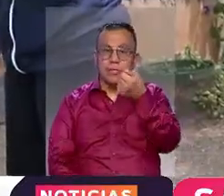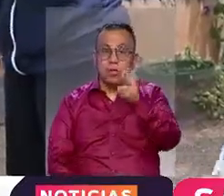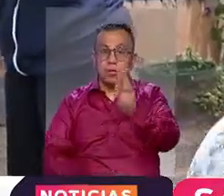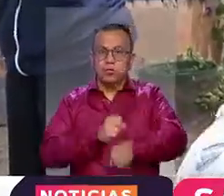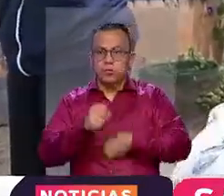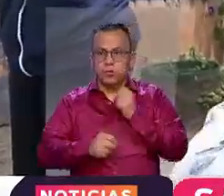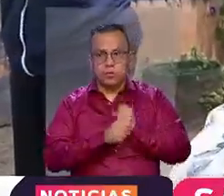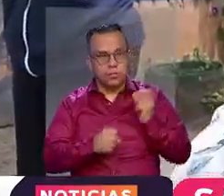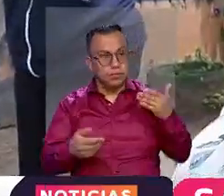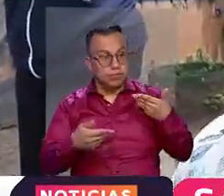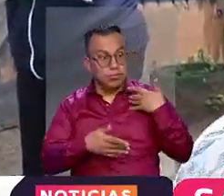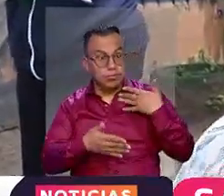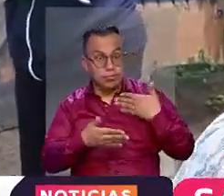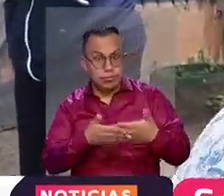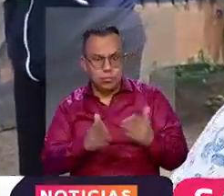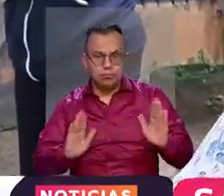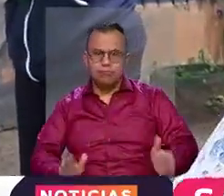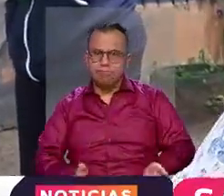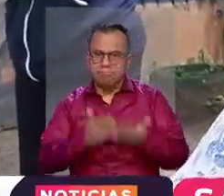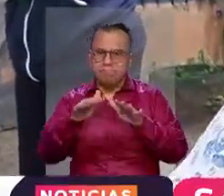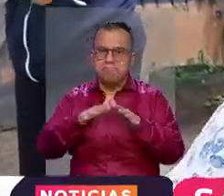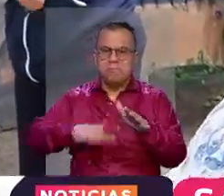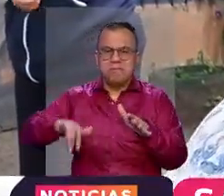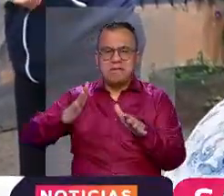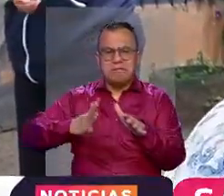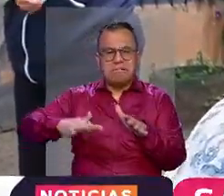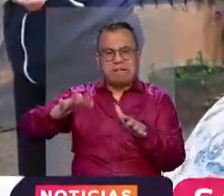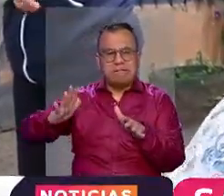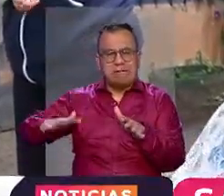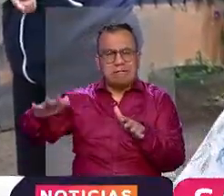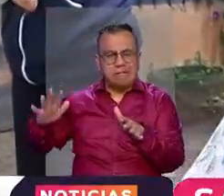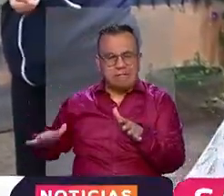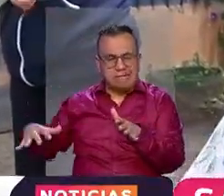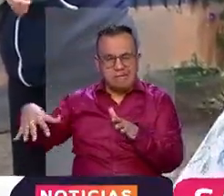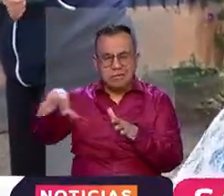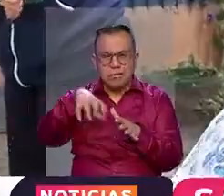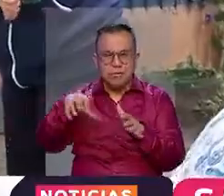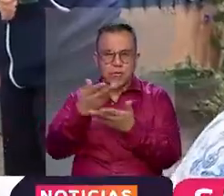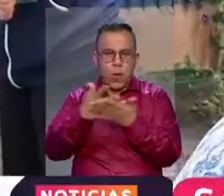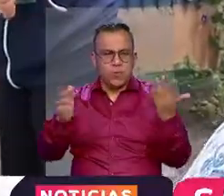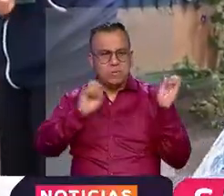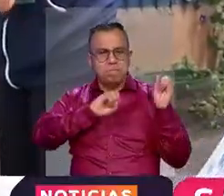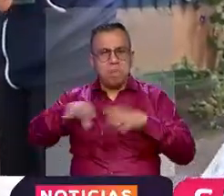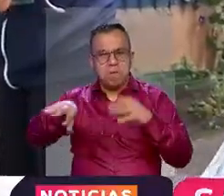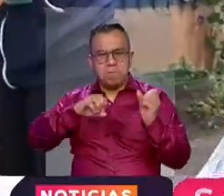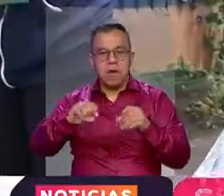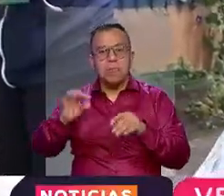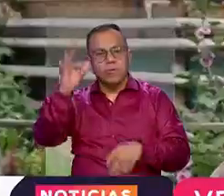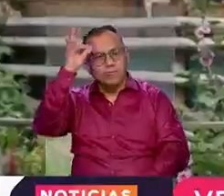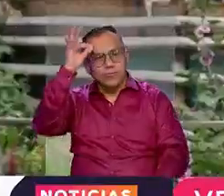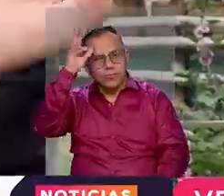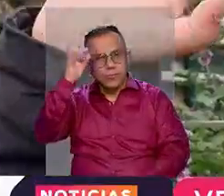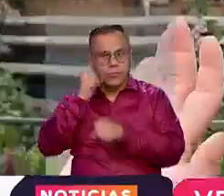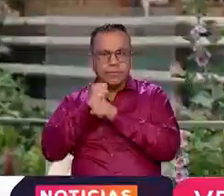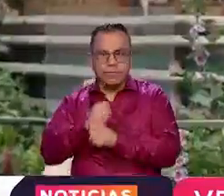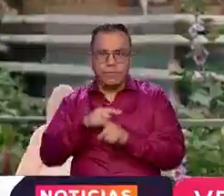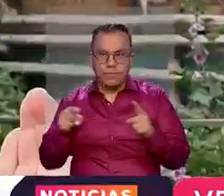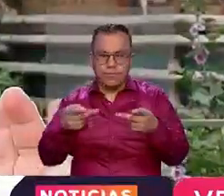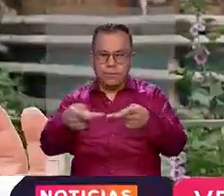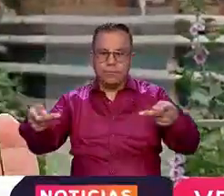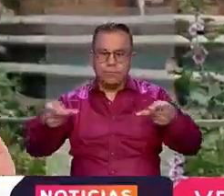años recuperamos este espacio que estaba como escombrera, como un sitio para consumir de sustancias. Estas